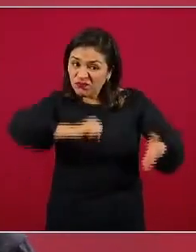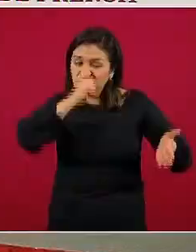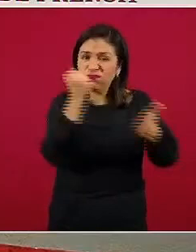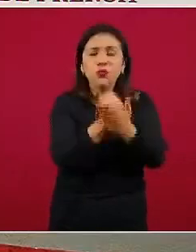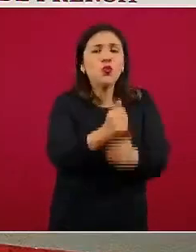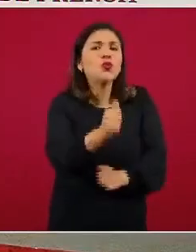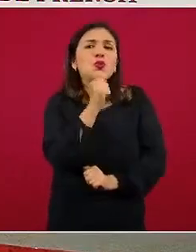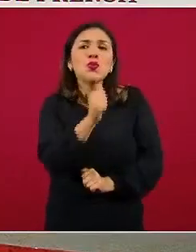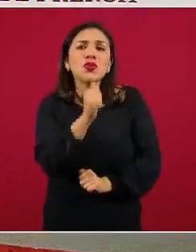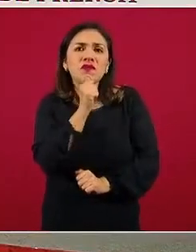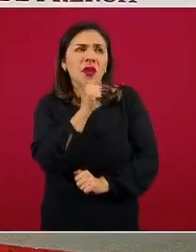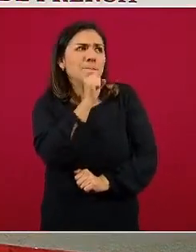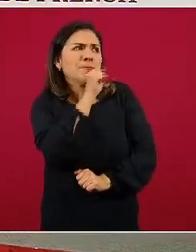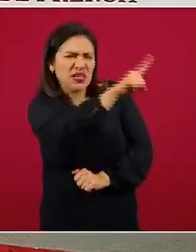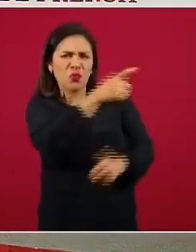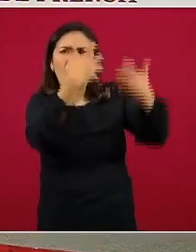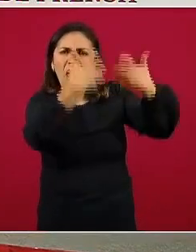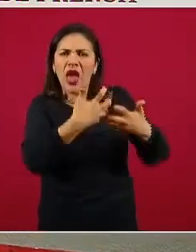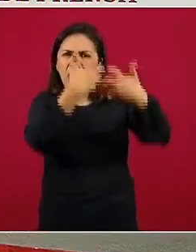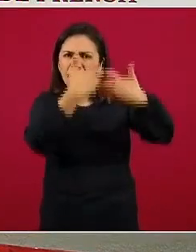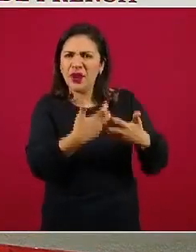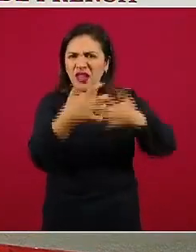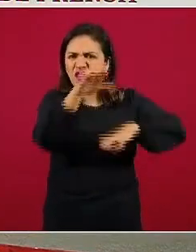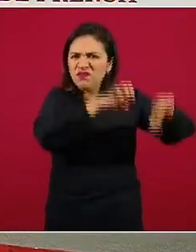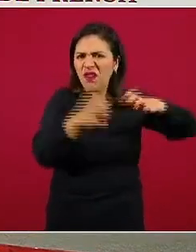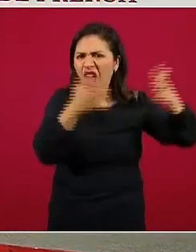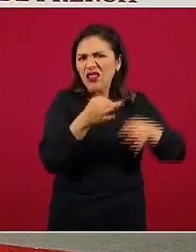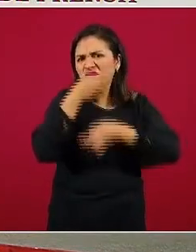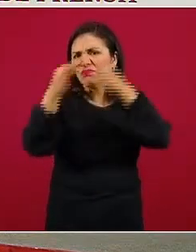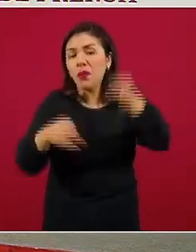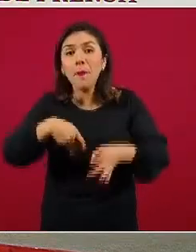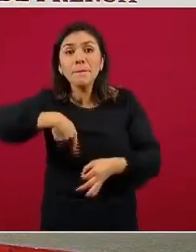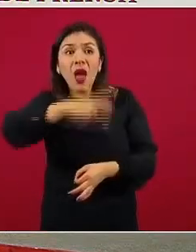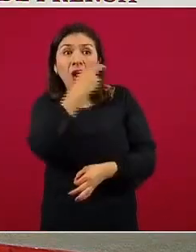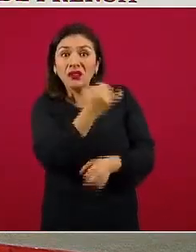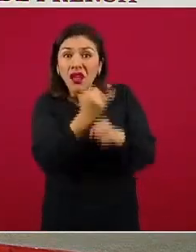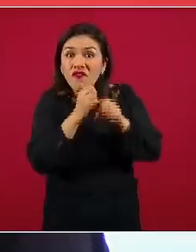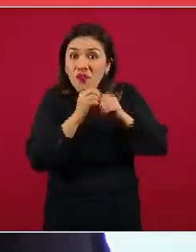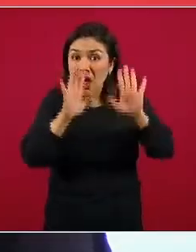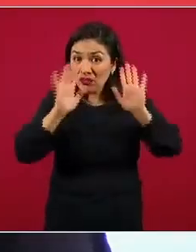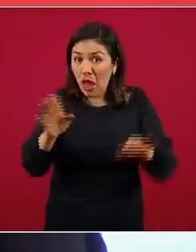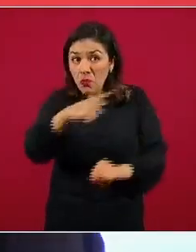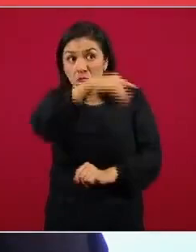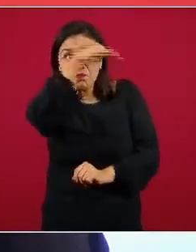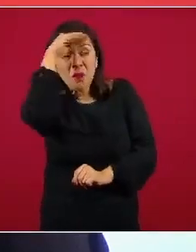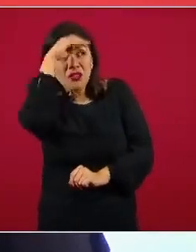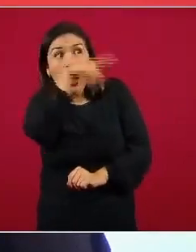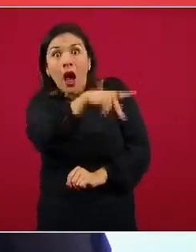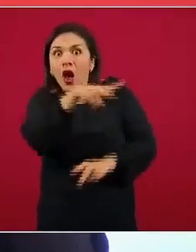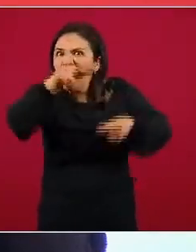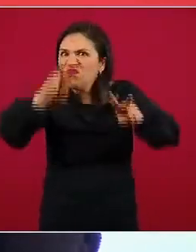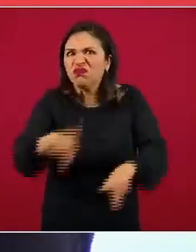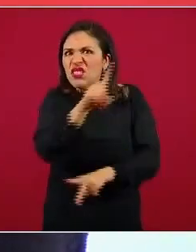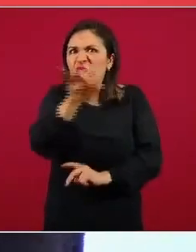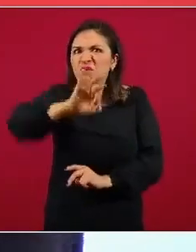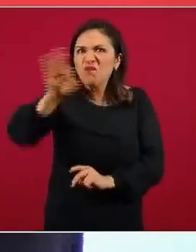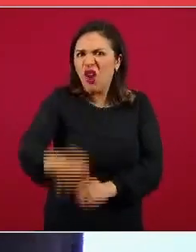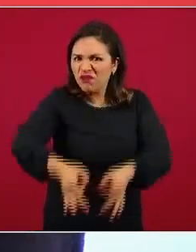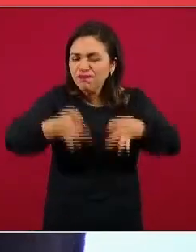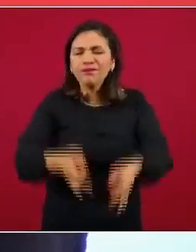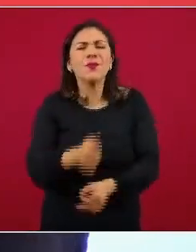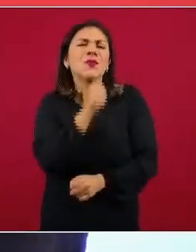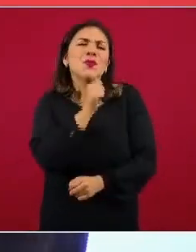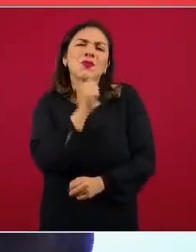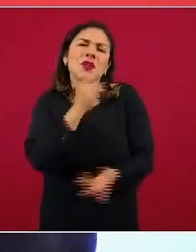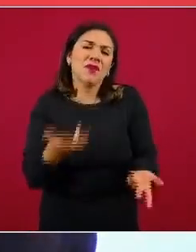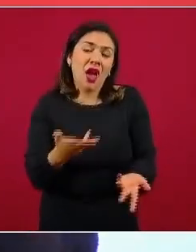dando a conocer el mismo fabricante de la vacuna. Esta información todavía no la podemos tomar como tal y en su